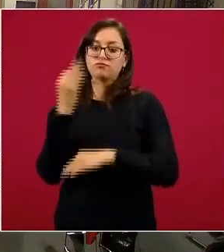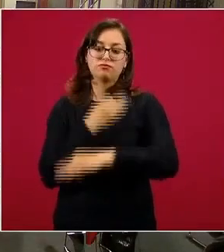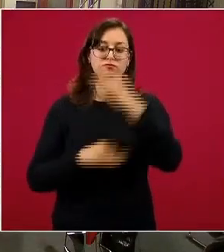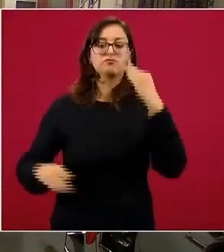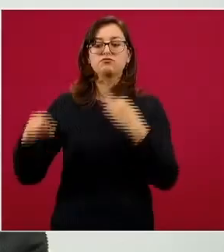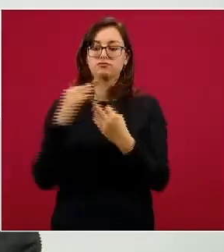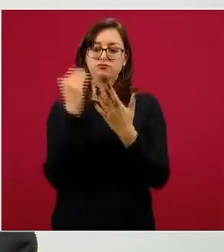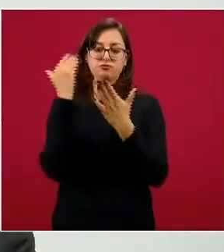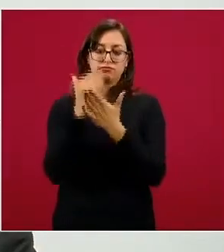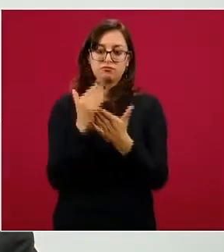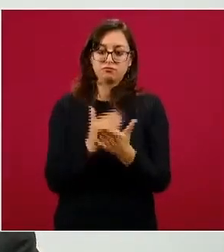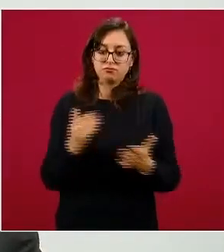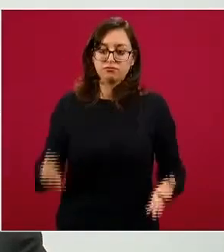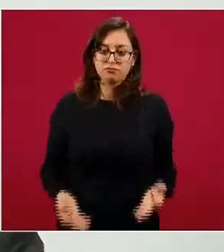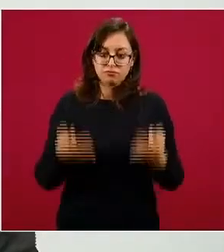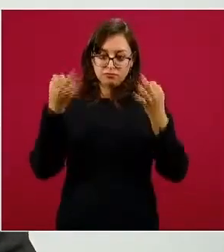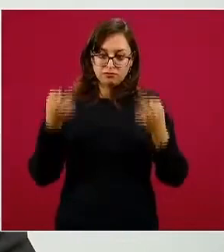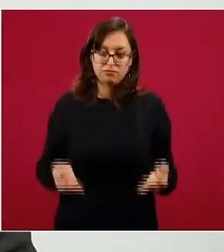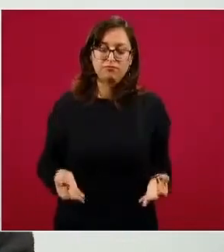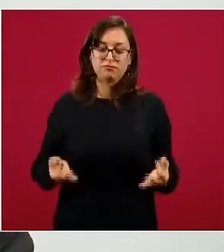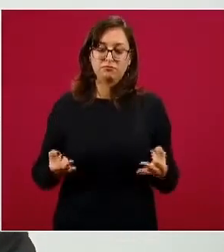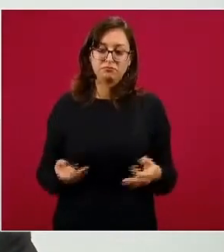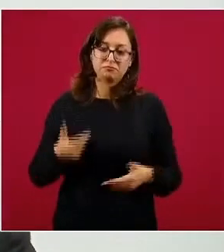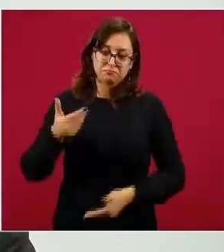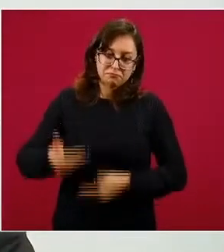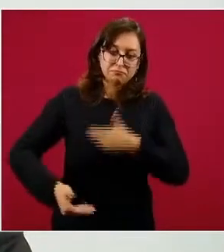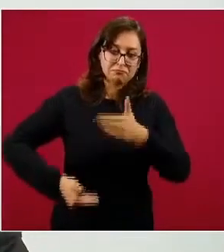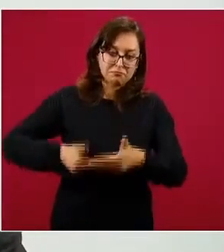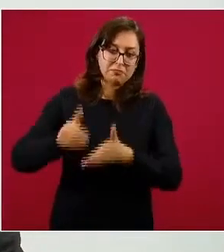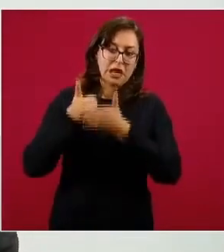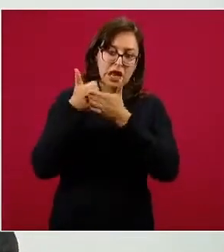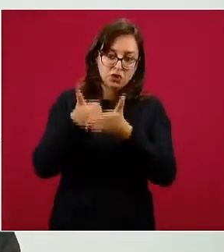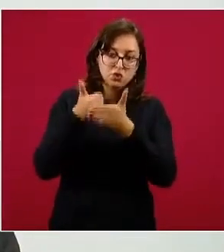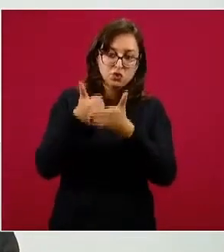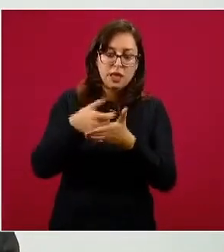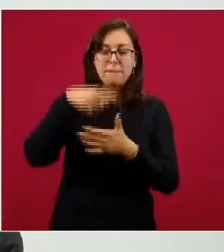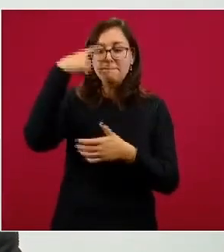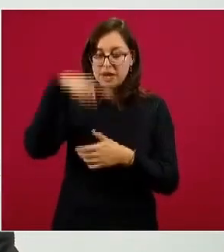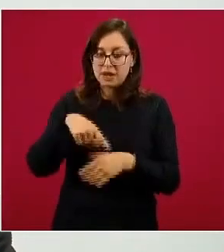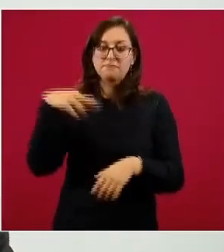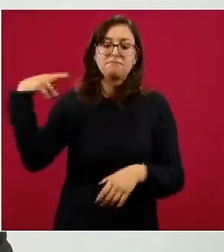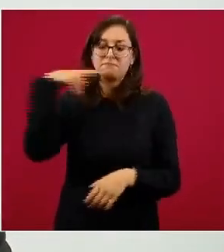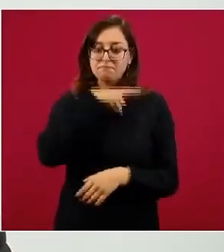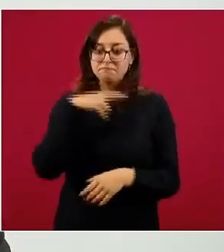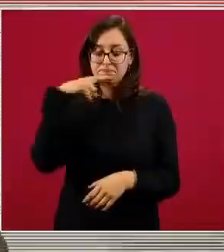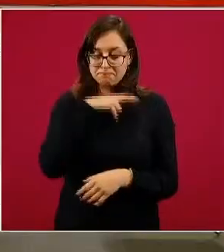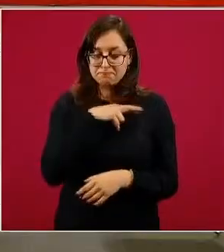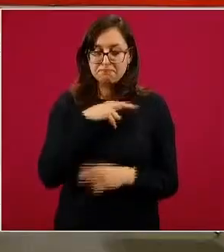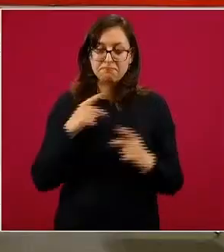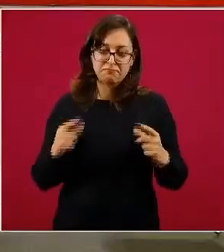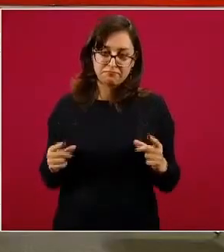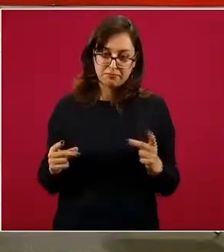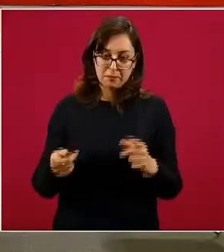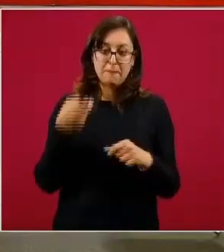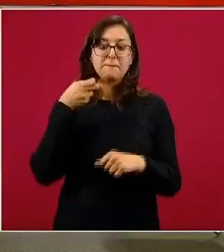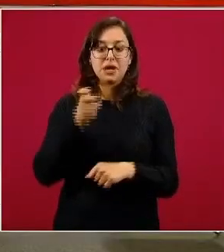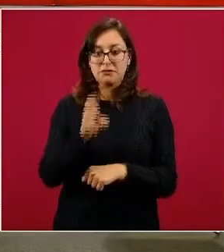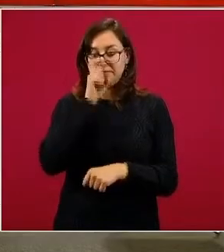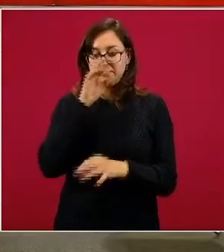las condiciones adecuadas y estar ayudando a que esto se haga de manera expedita, pero extraordinariamente rigurosa.